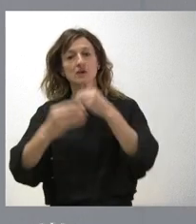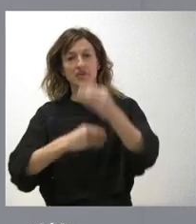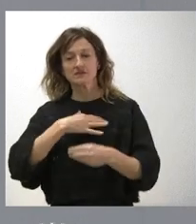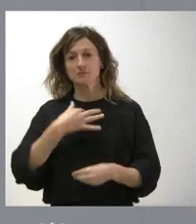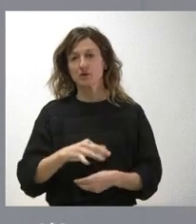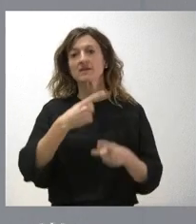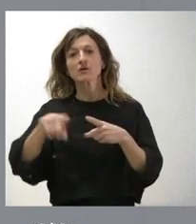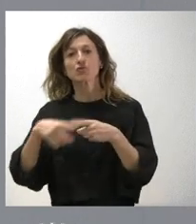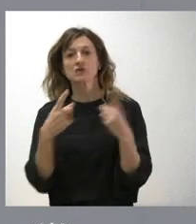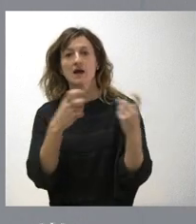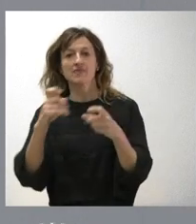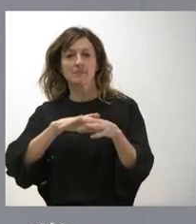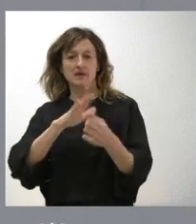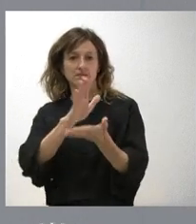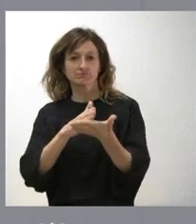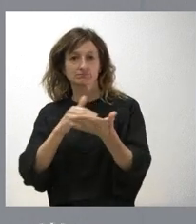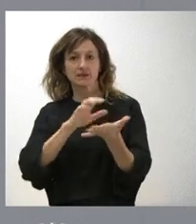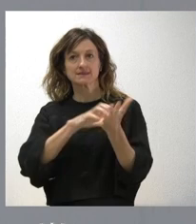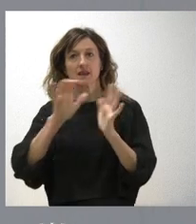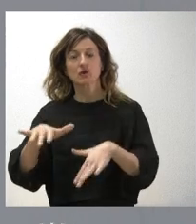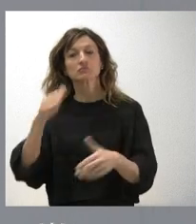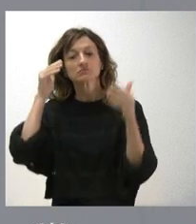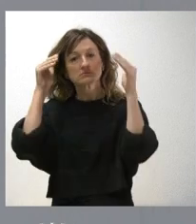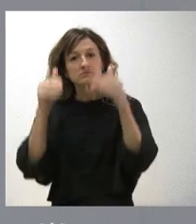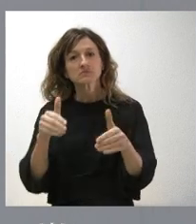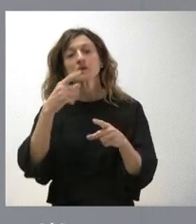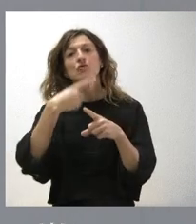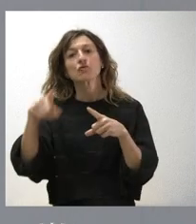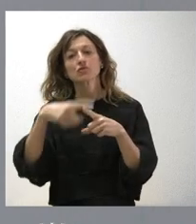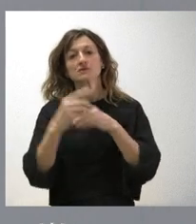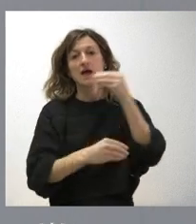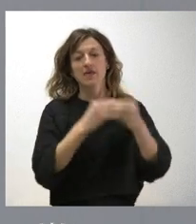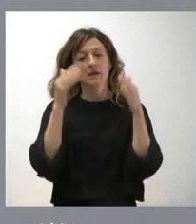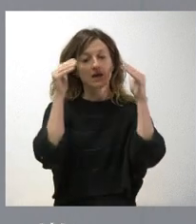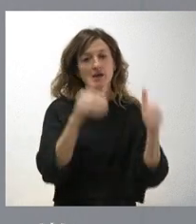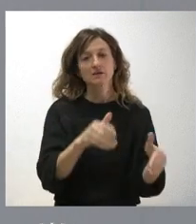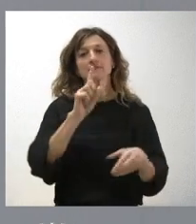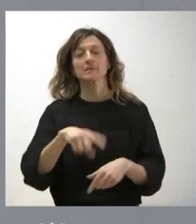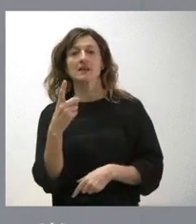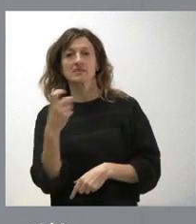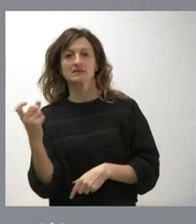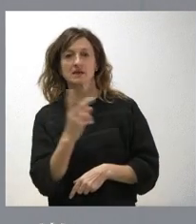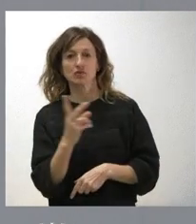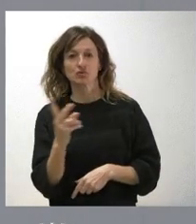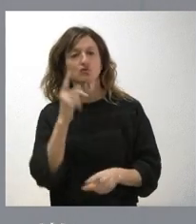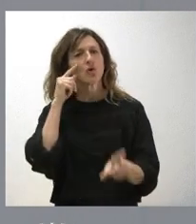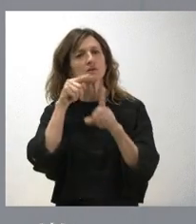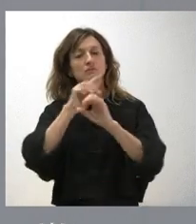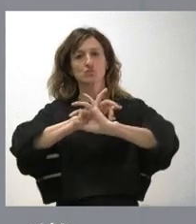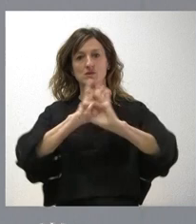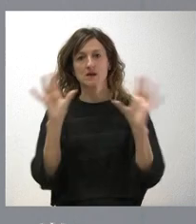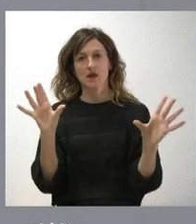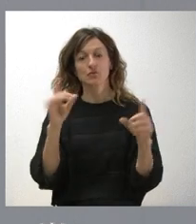necesario para nuestra comunidad Autónoma y por tanto nos centramos en aquello que es realizable y que es necesario y el objetivo está claro a